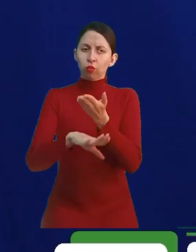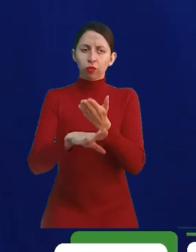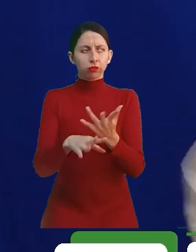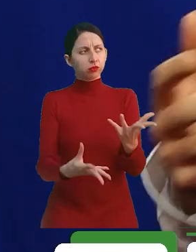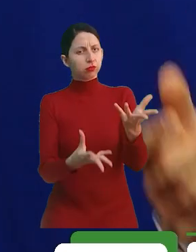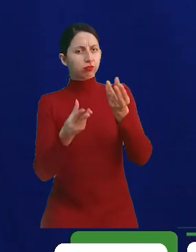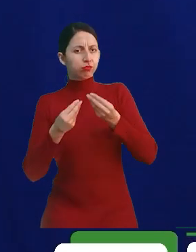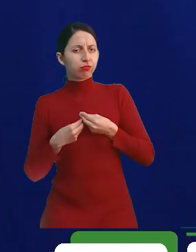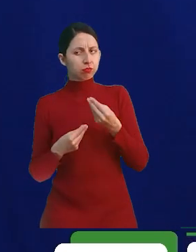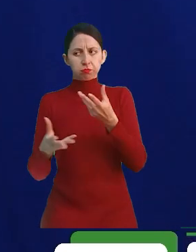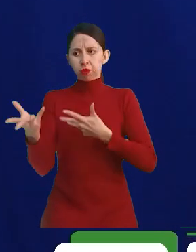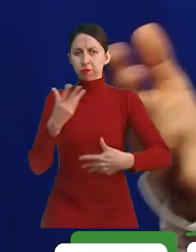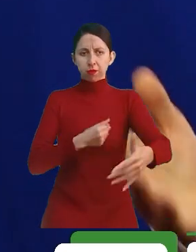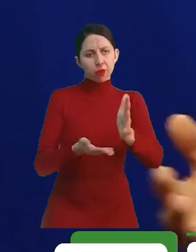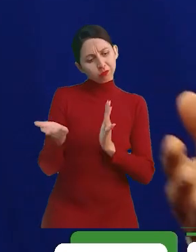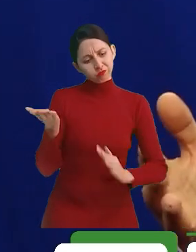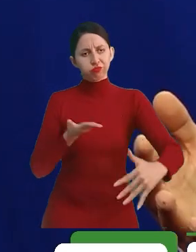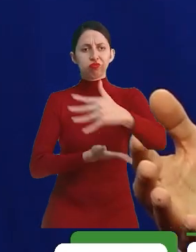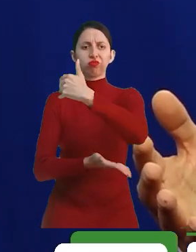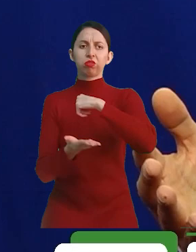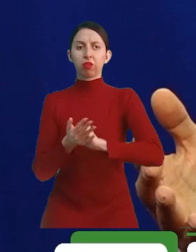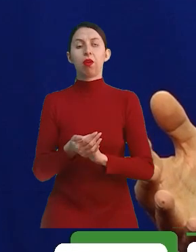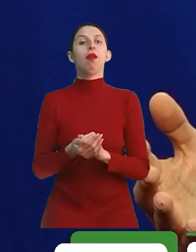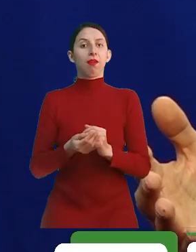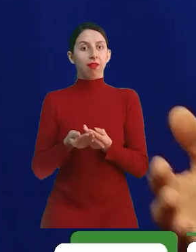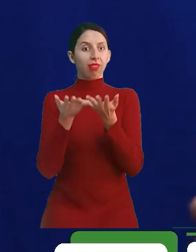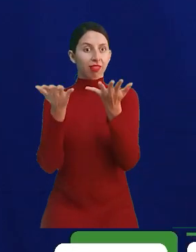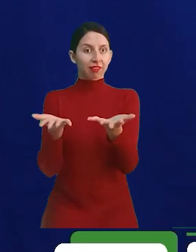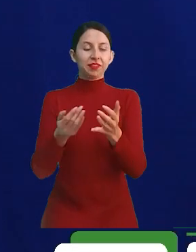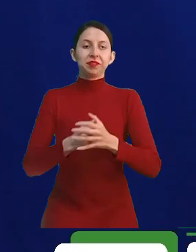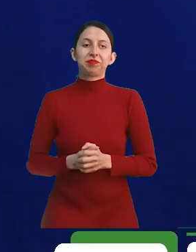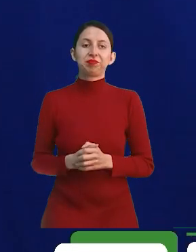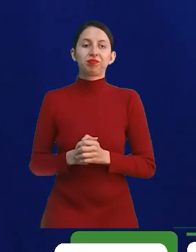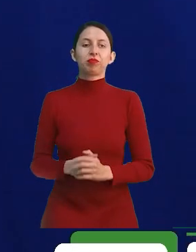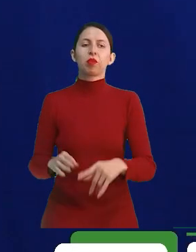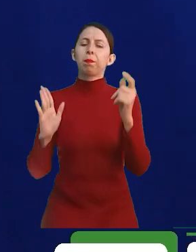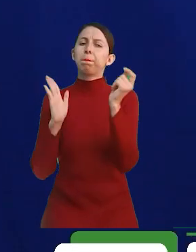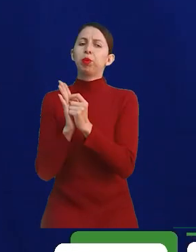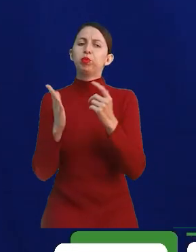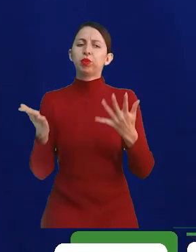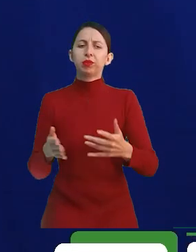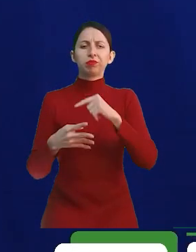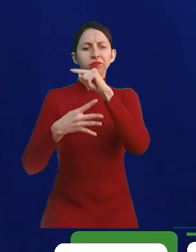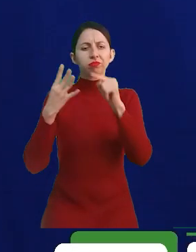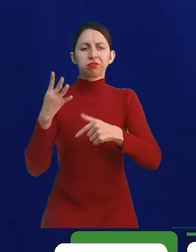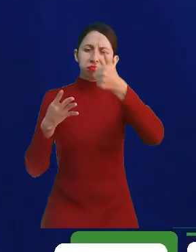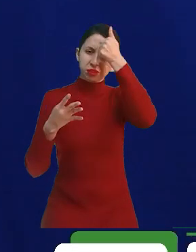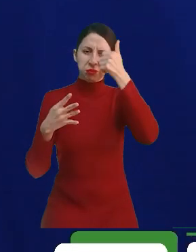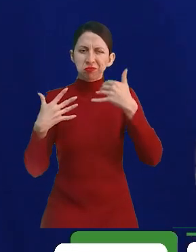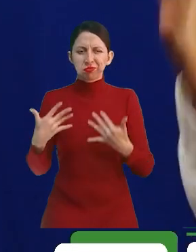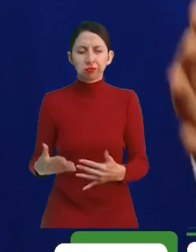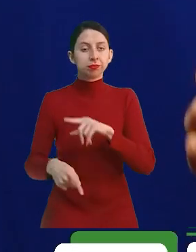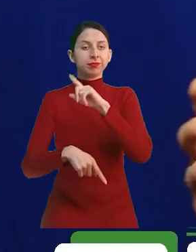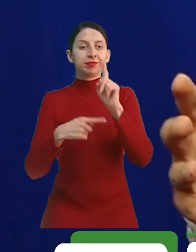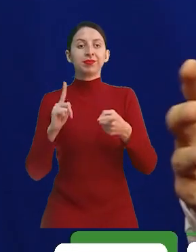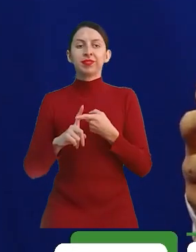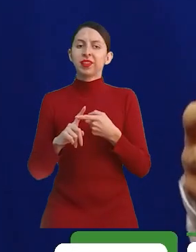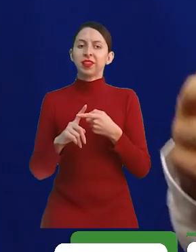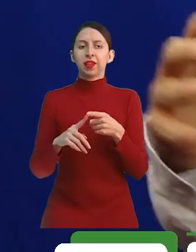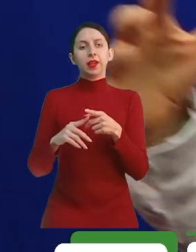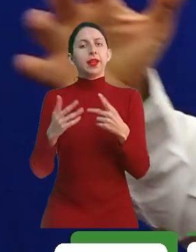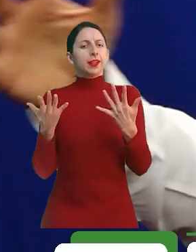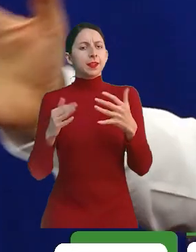es más rica más nutrida y llena de muchos más elementos la propuesta consta de cuatro ejes es una estructura